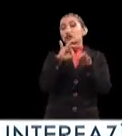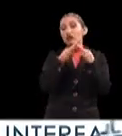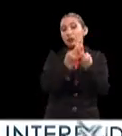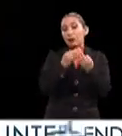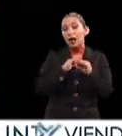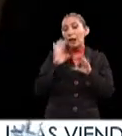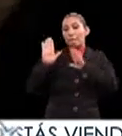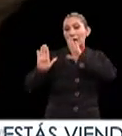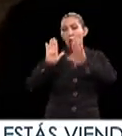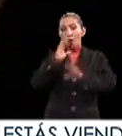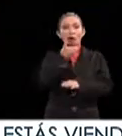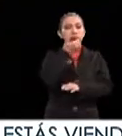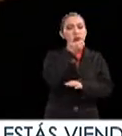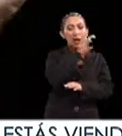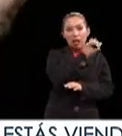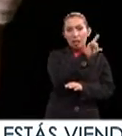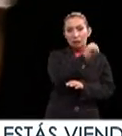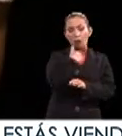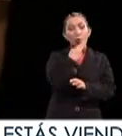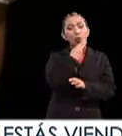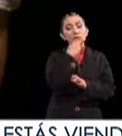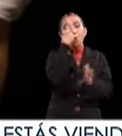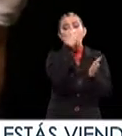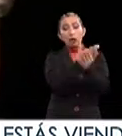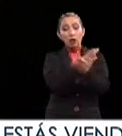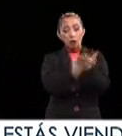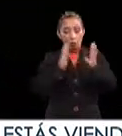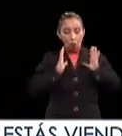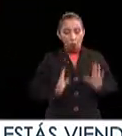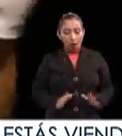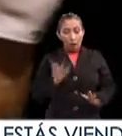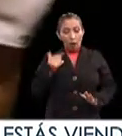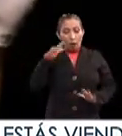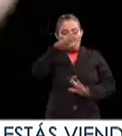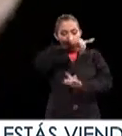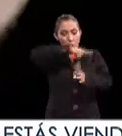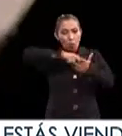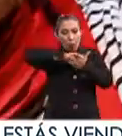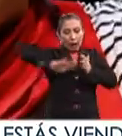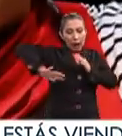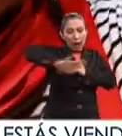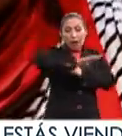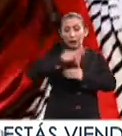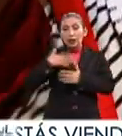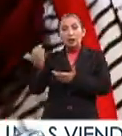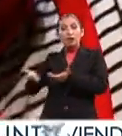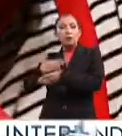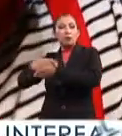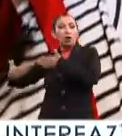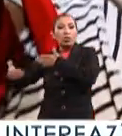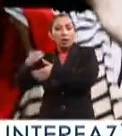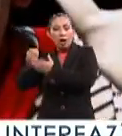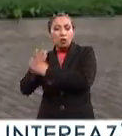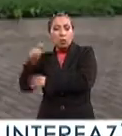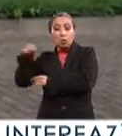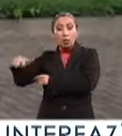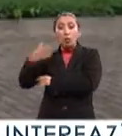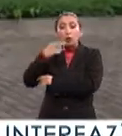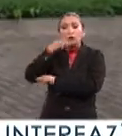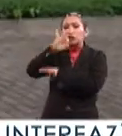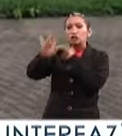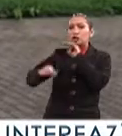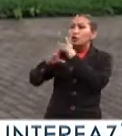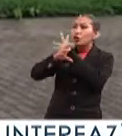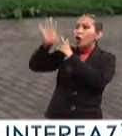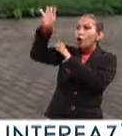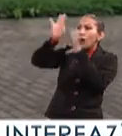de mimo, el clásico, quien utiliza únicamente su cuerpo sobre el espacio escénico, y el contemporáneo, que hace uso de todos